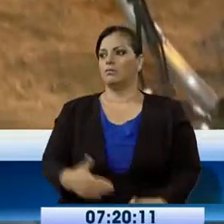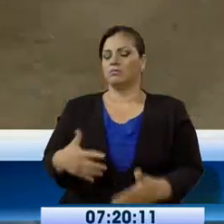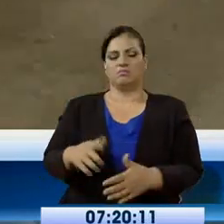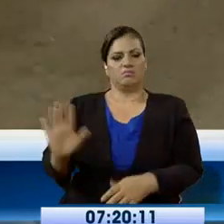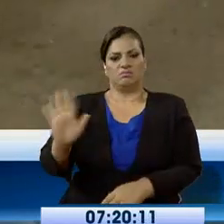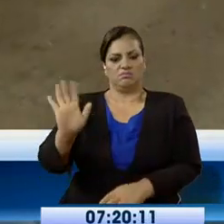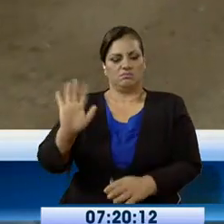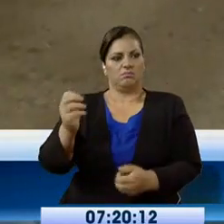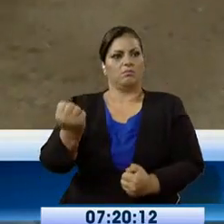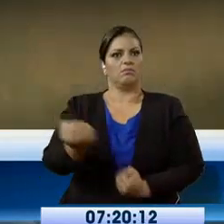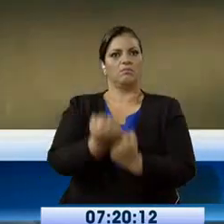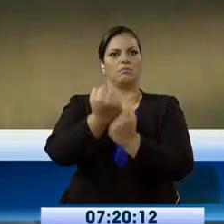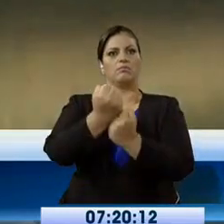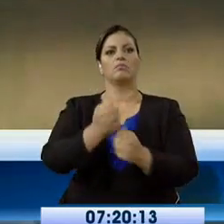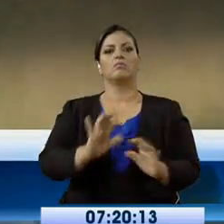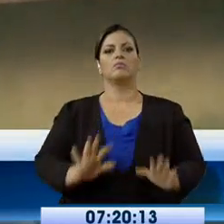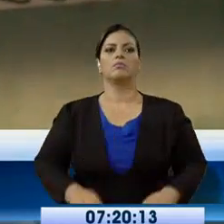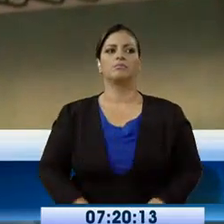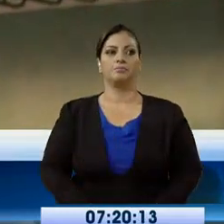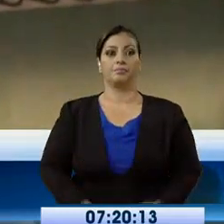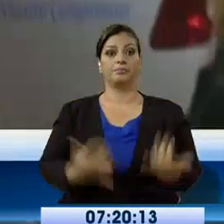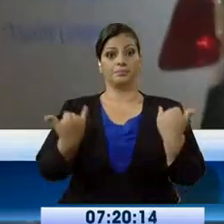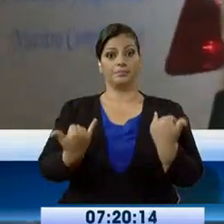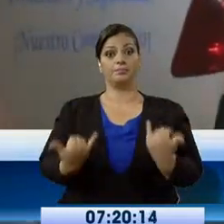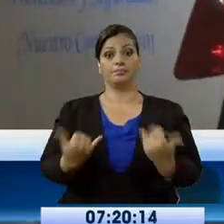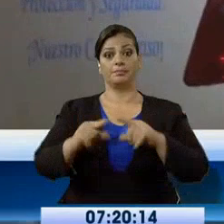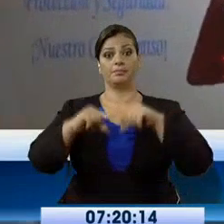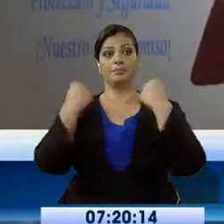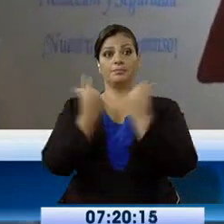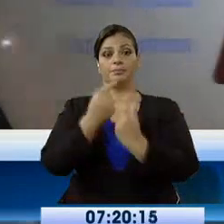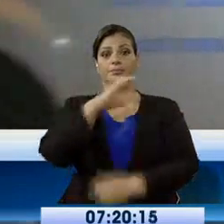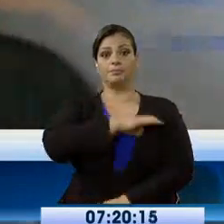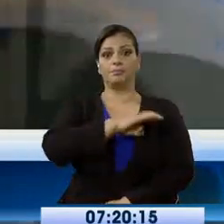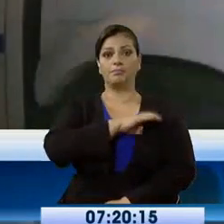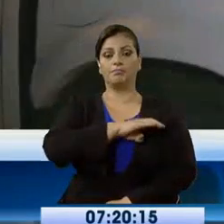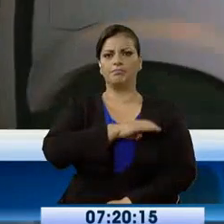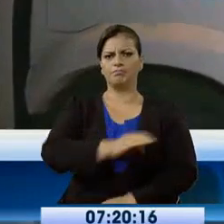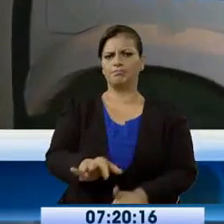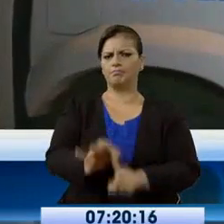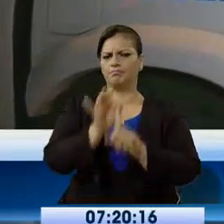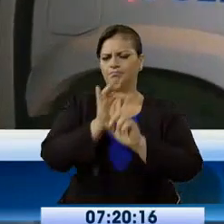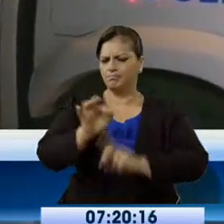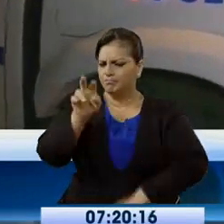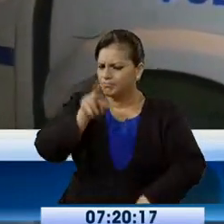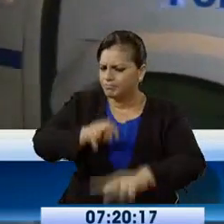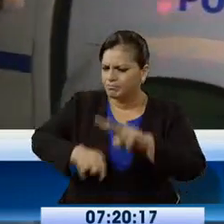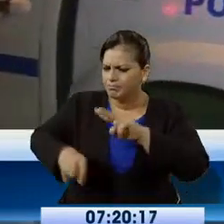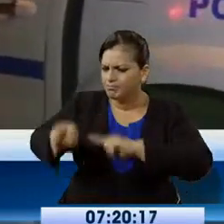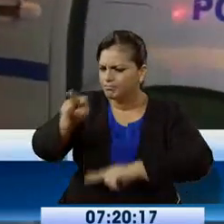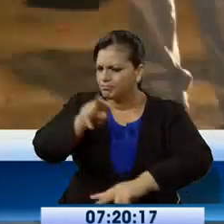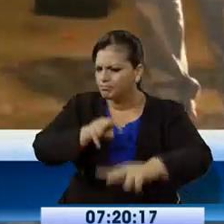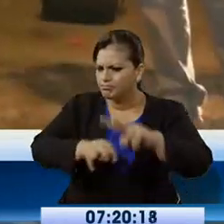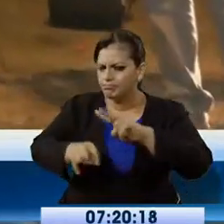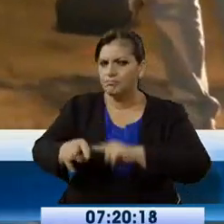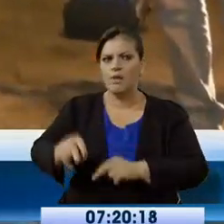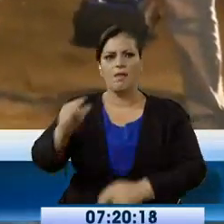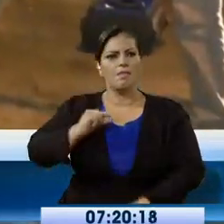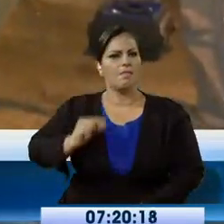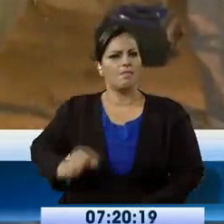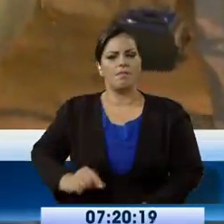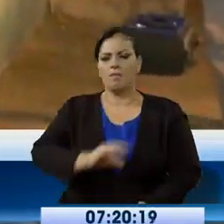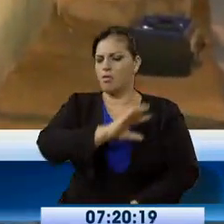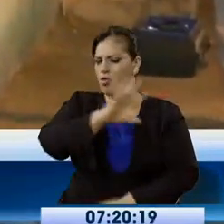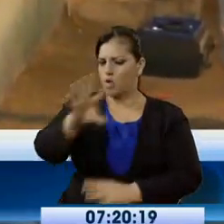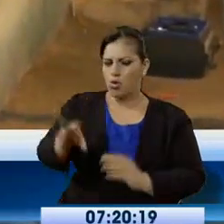Criminalística para recolectar evidencias. La motocicleta en la que se movilizaban los tres supuestos delincuentes fue aprehendida, mientras que los